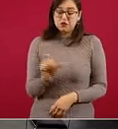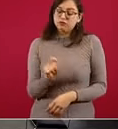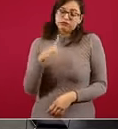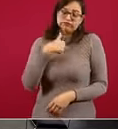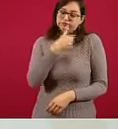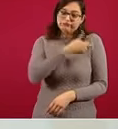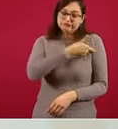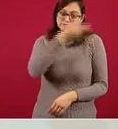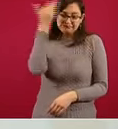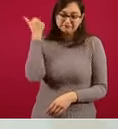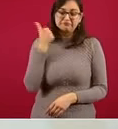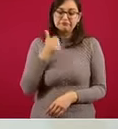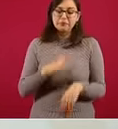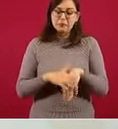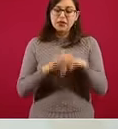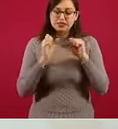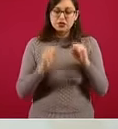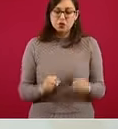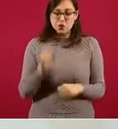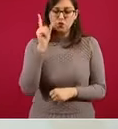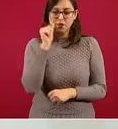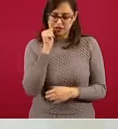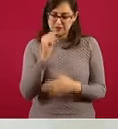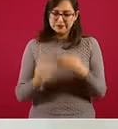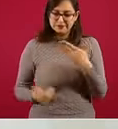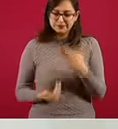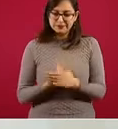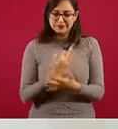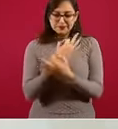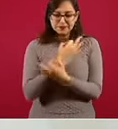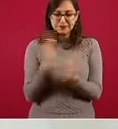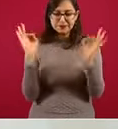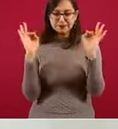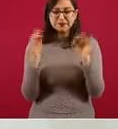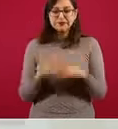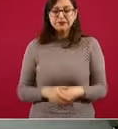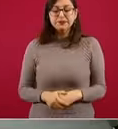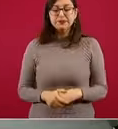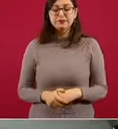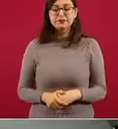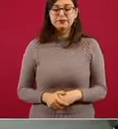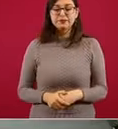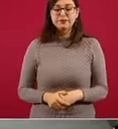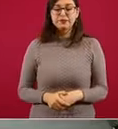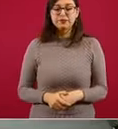mañana en el Pulso de la Salud se los podrán decir con más detalle.